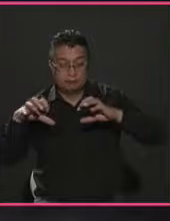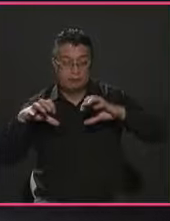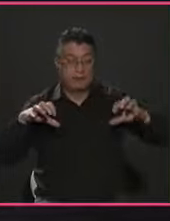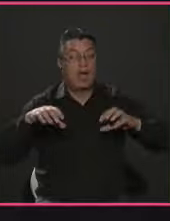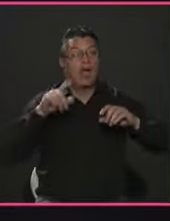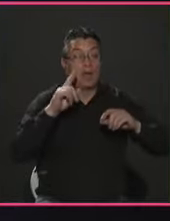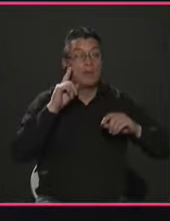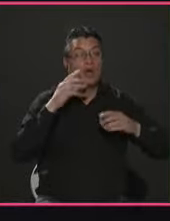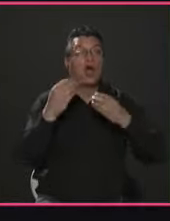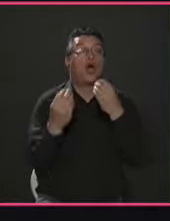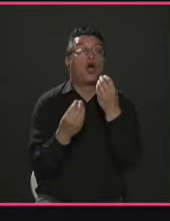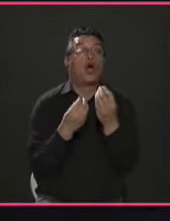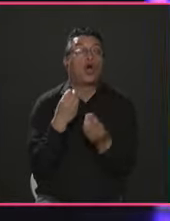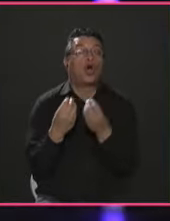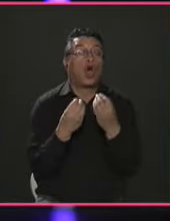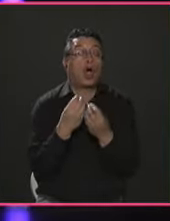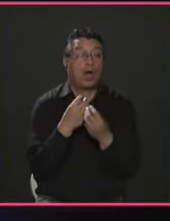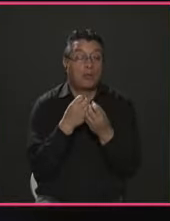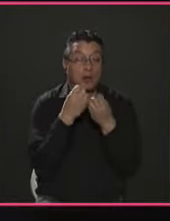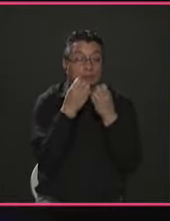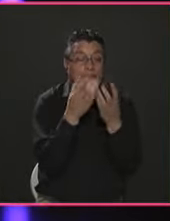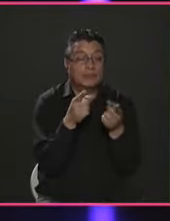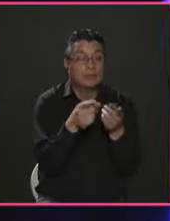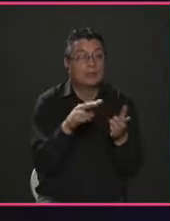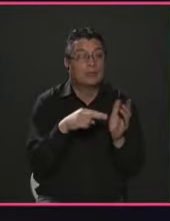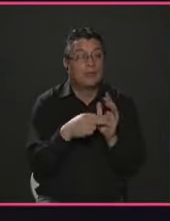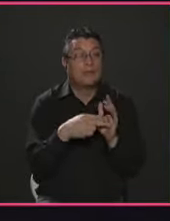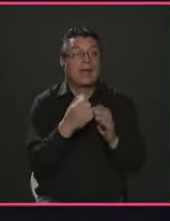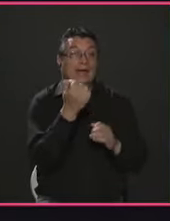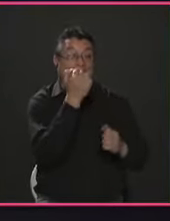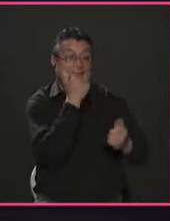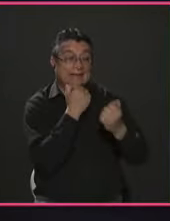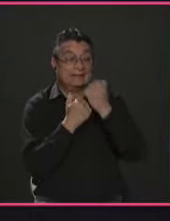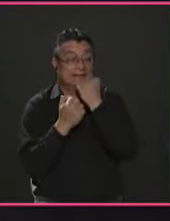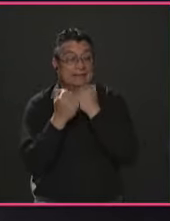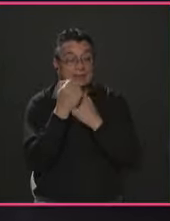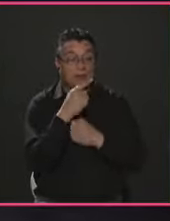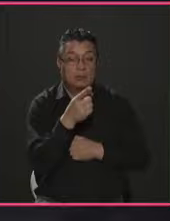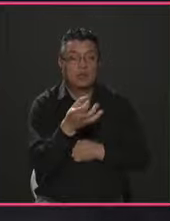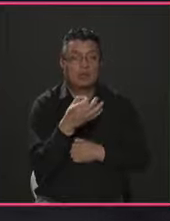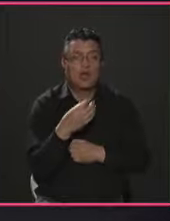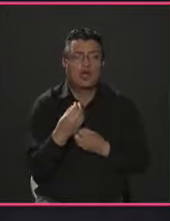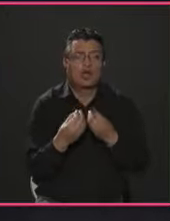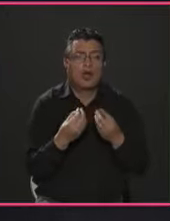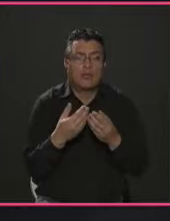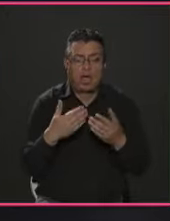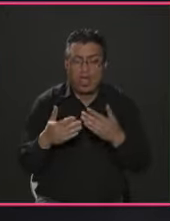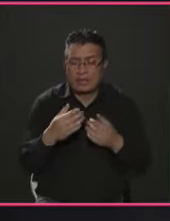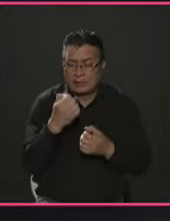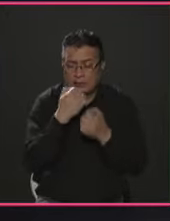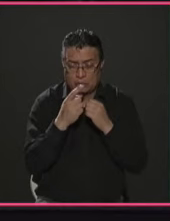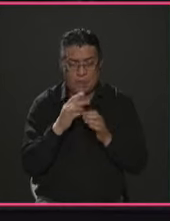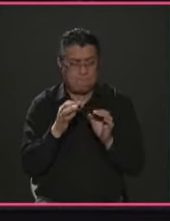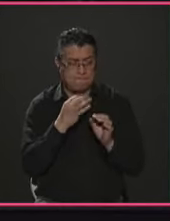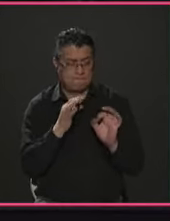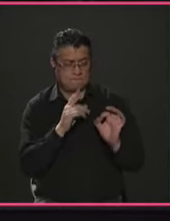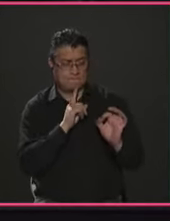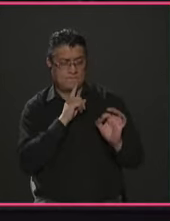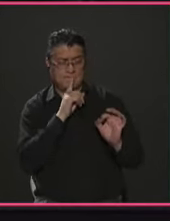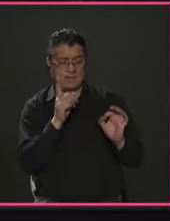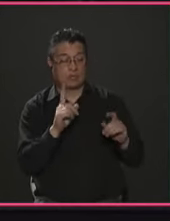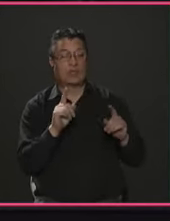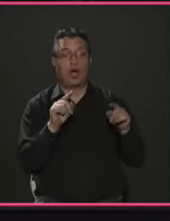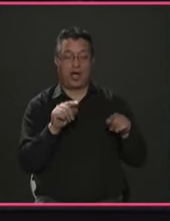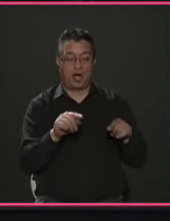tanto como abordamos el problema y errores ust dirán De dónde vienen los errores usted lo que mostró era tan perfecto No pues si estamos ahora tenemos un